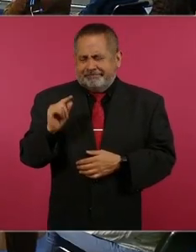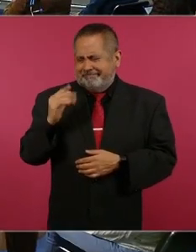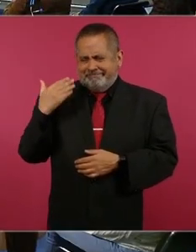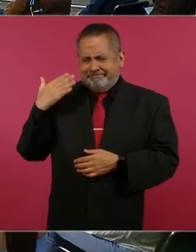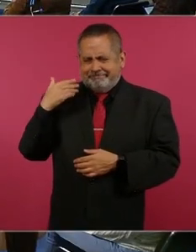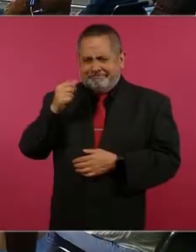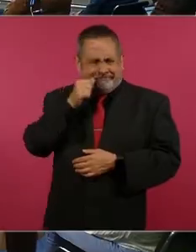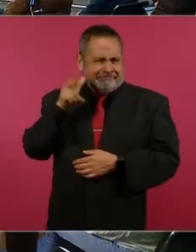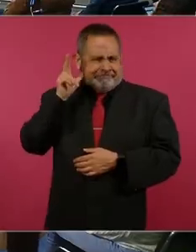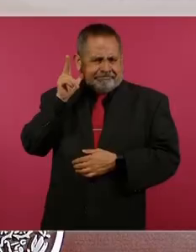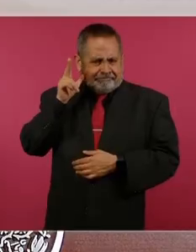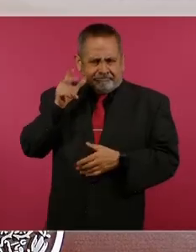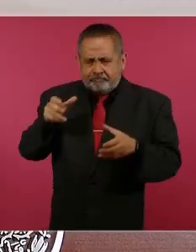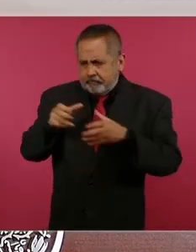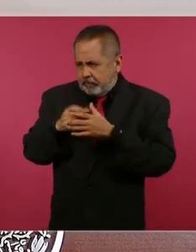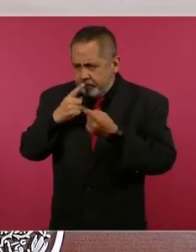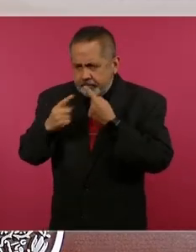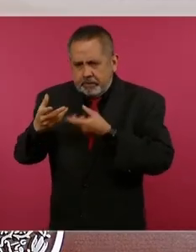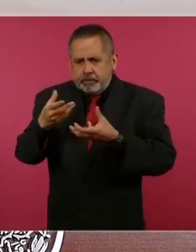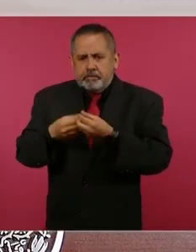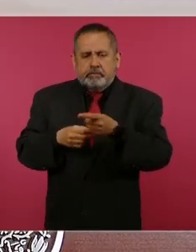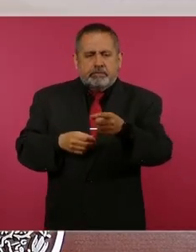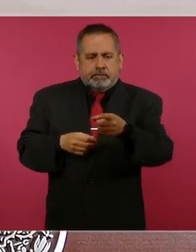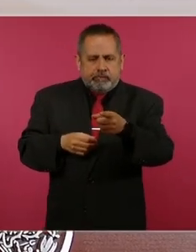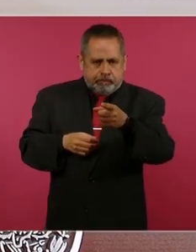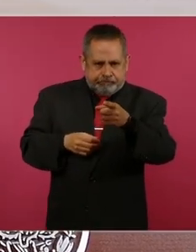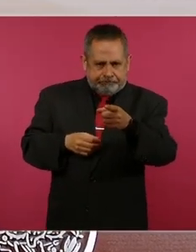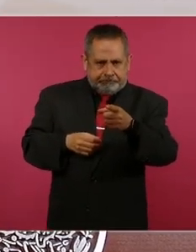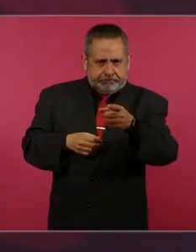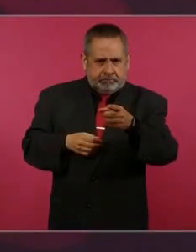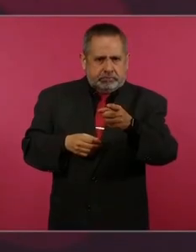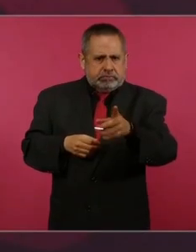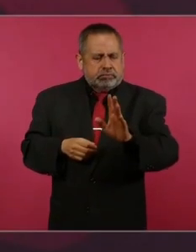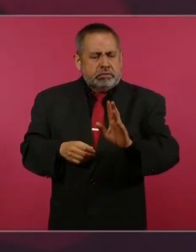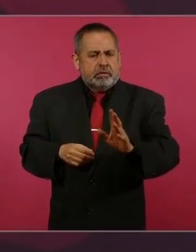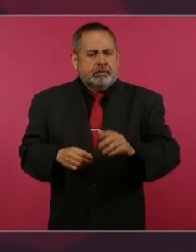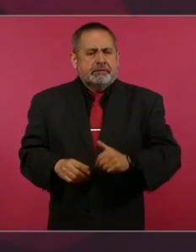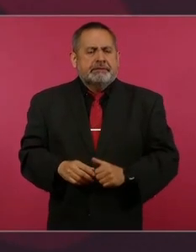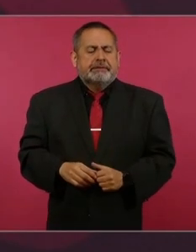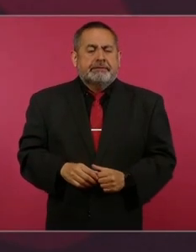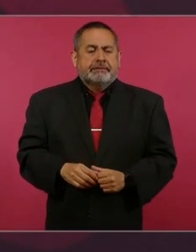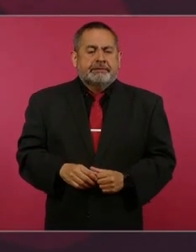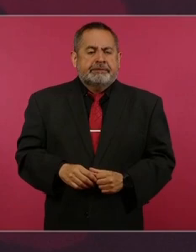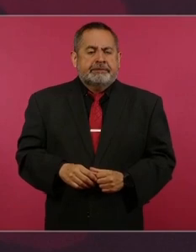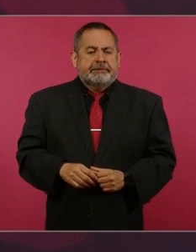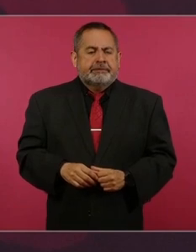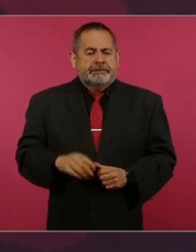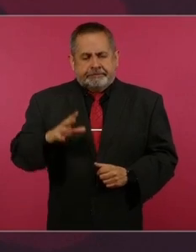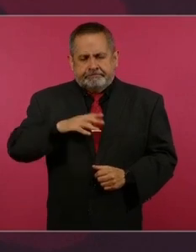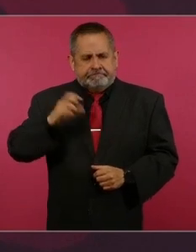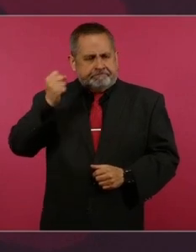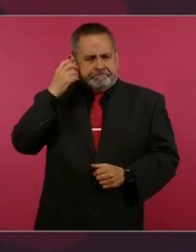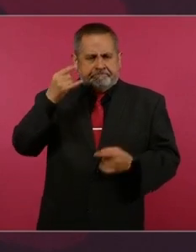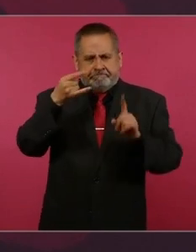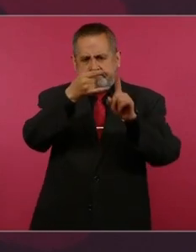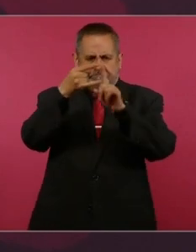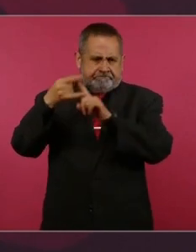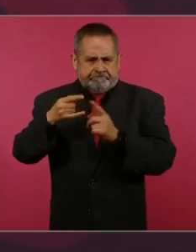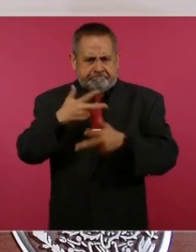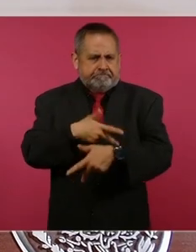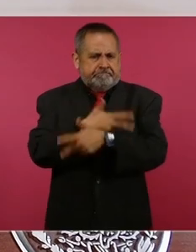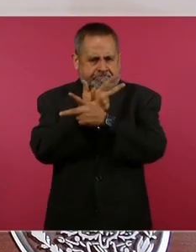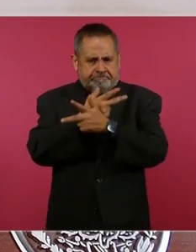poco, antier, ¿no? Sí, en una videoconferencia, y